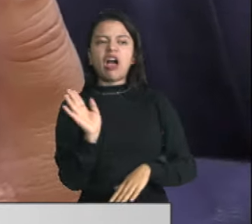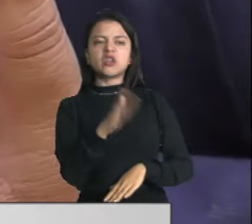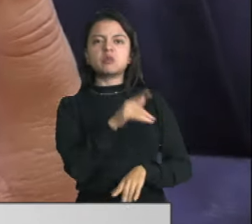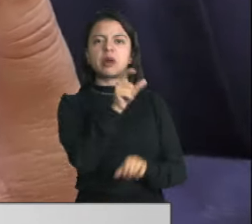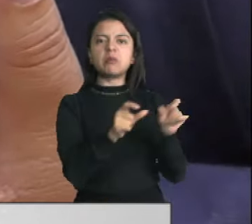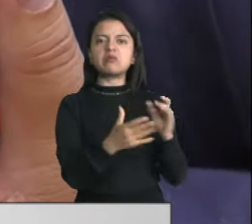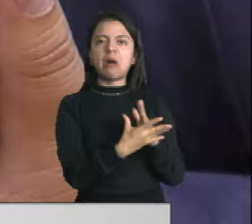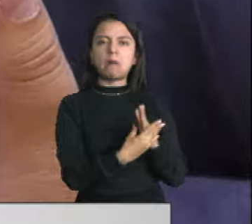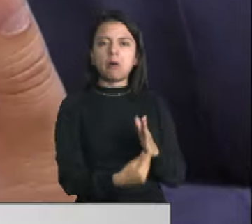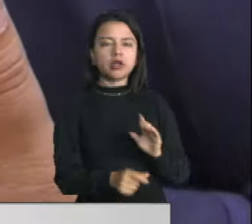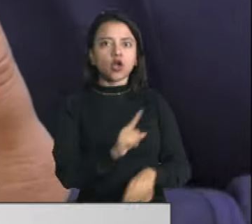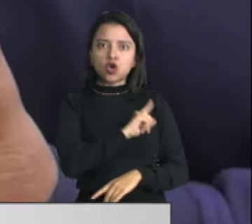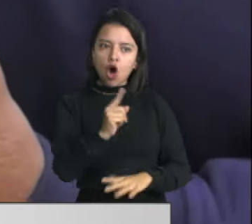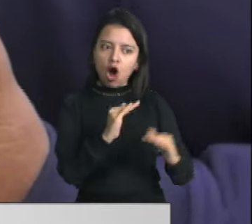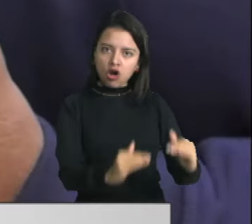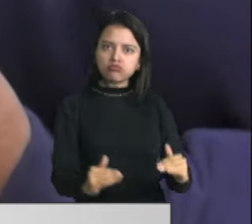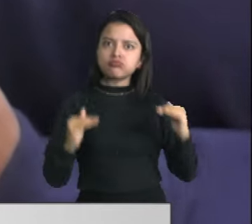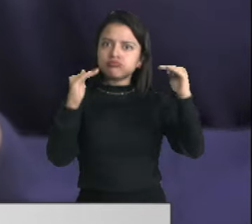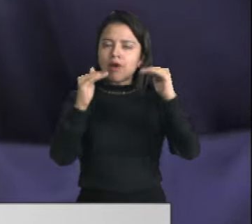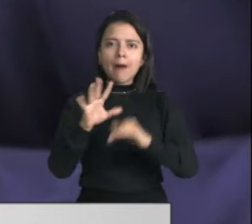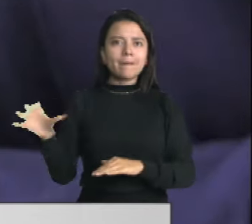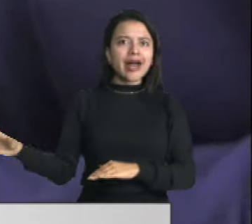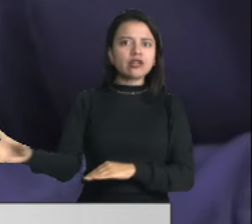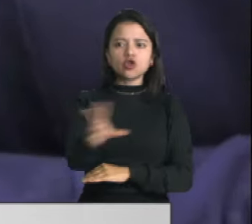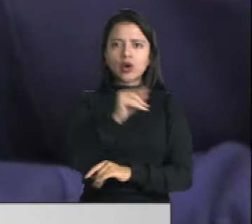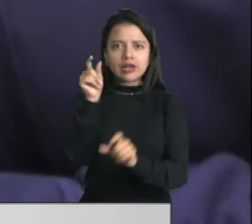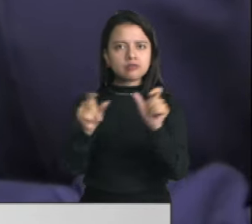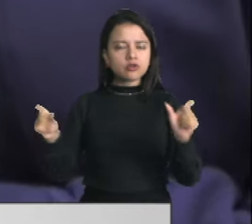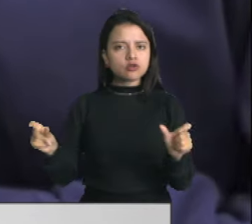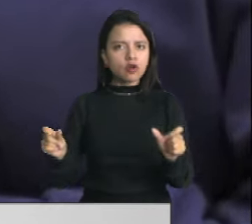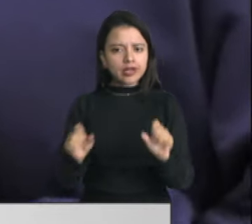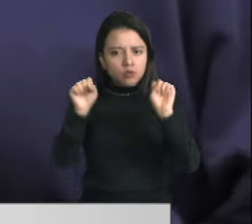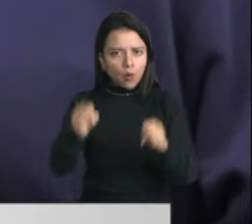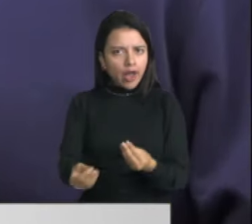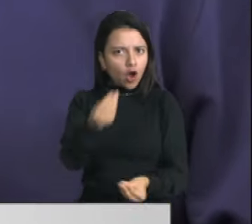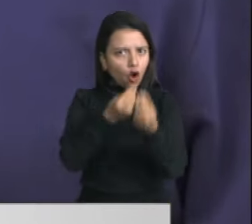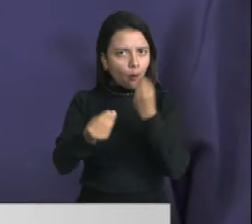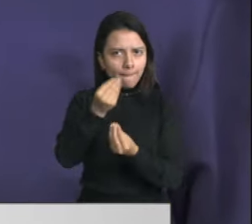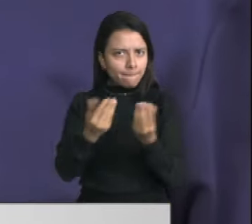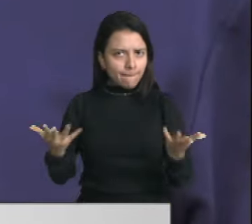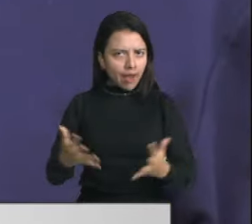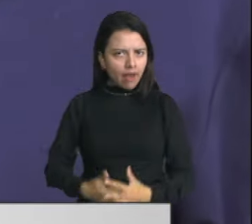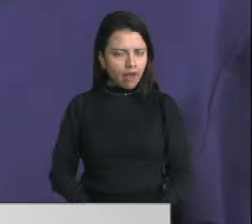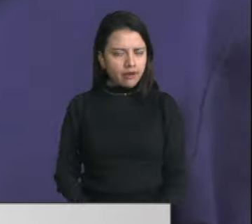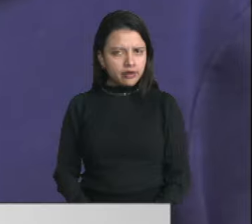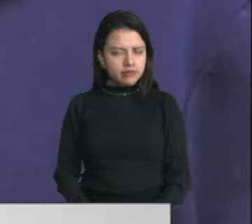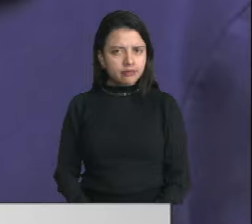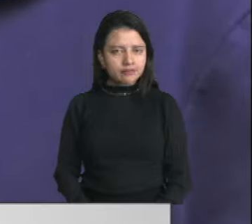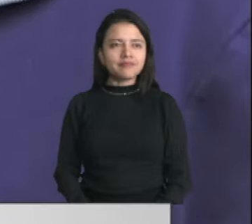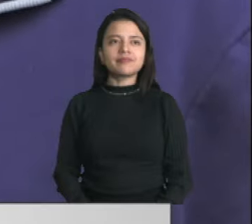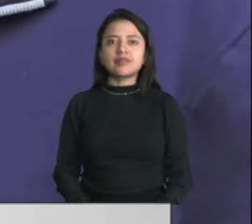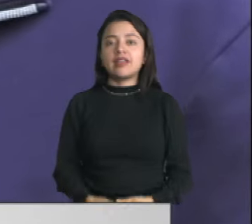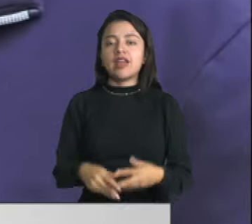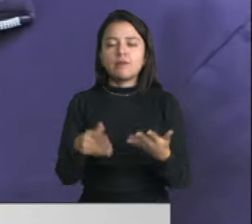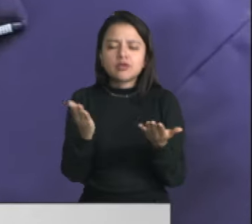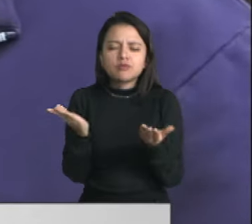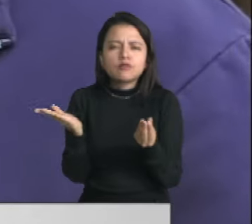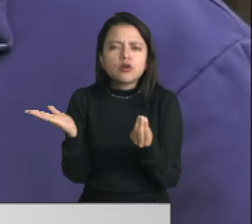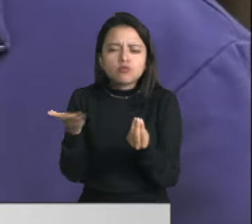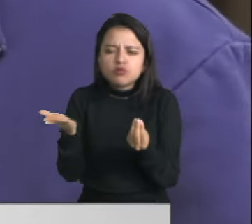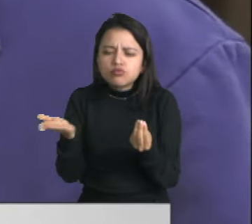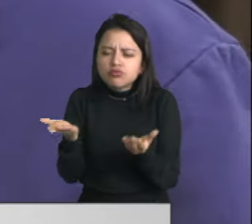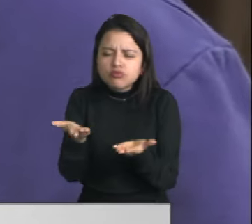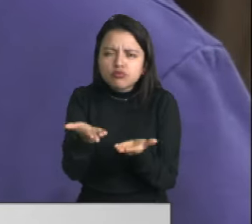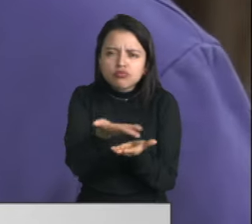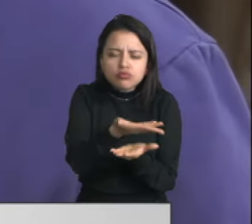que darle un tiempo y que la probemos, degustemos esa variedad que preparan los distintos restaurantes. Este